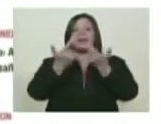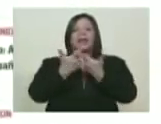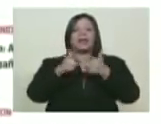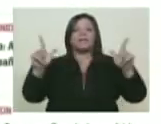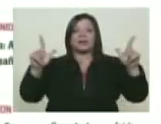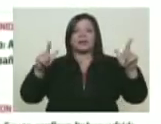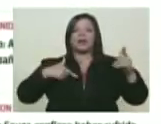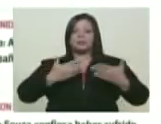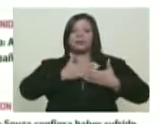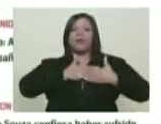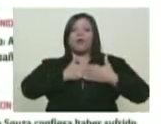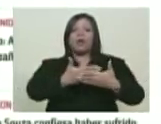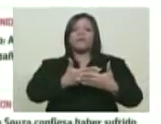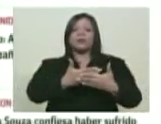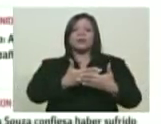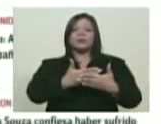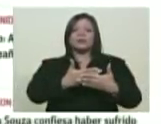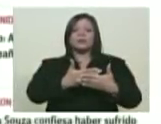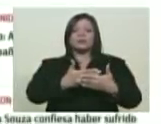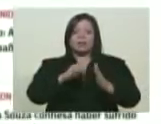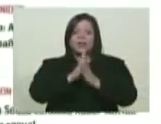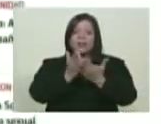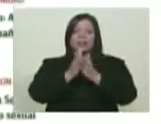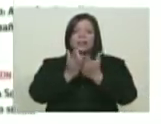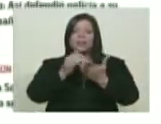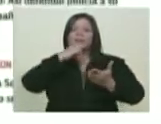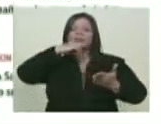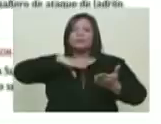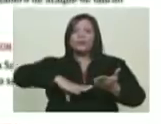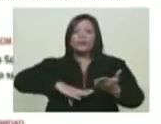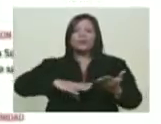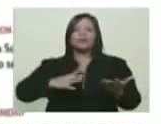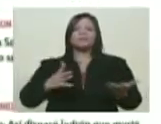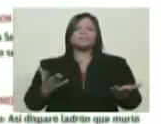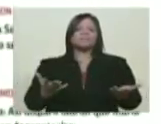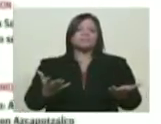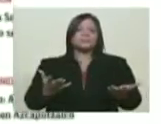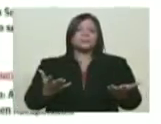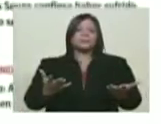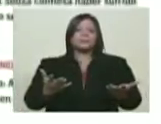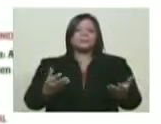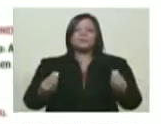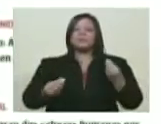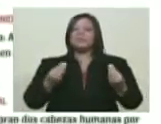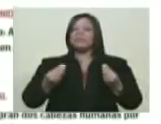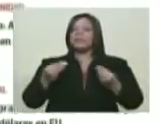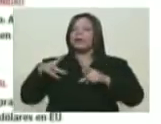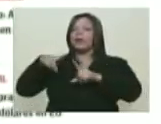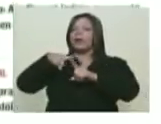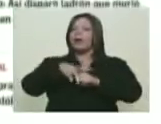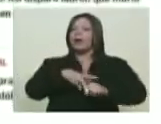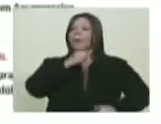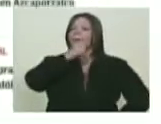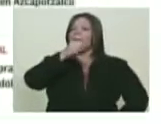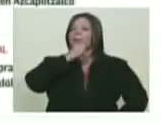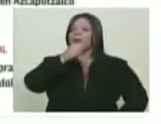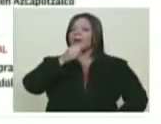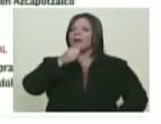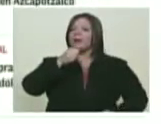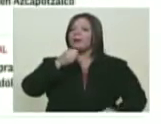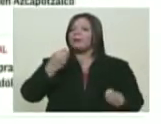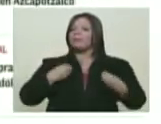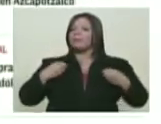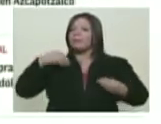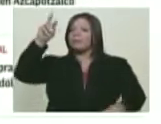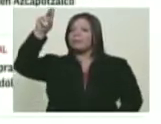yo colaboro. Publicamos un libro sobre la historia de a qué está sometido un periodista de provincia en la vida